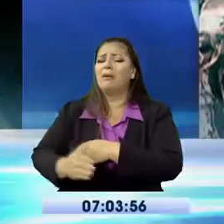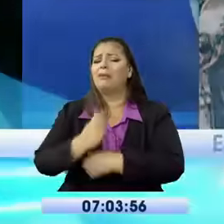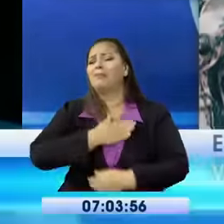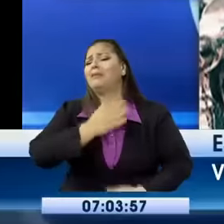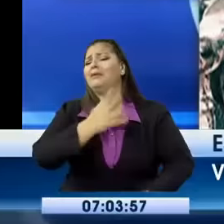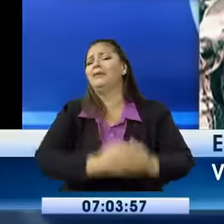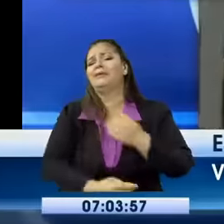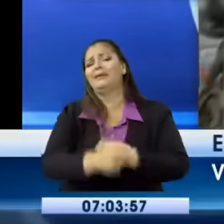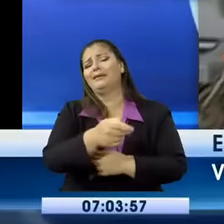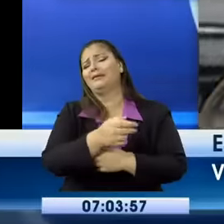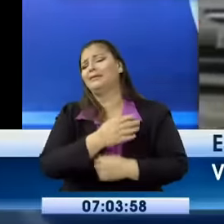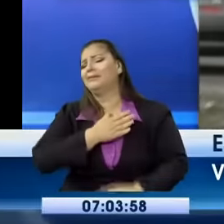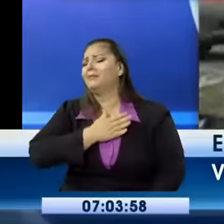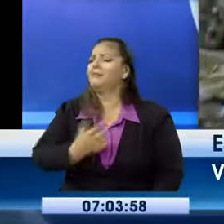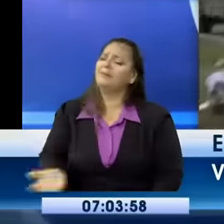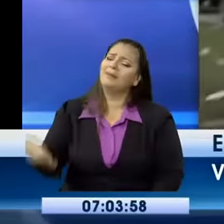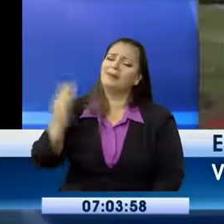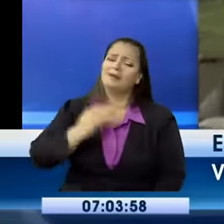habría